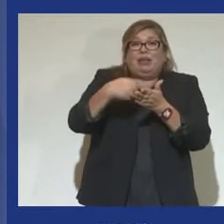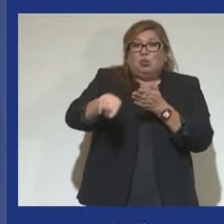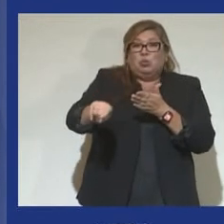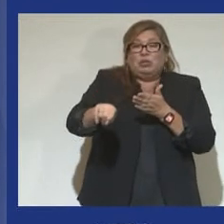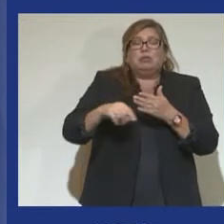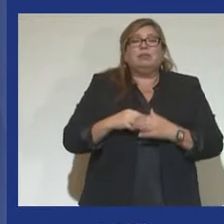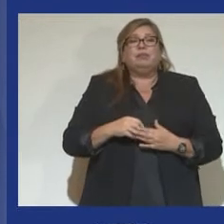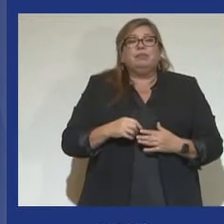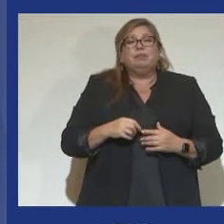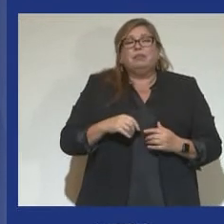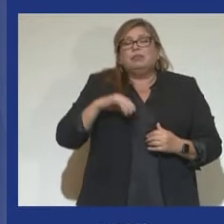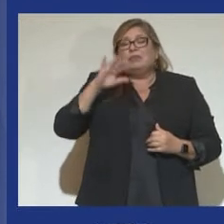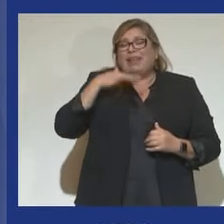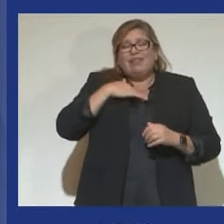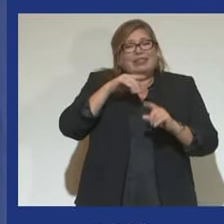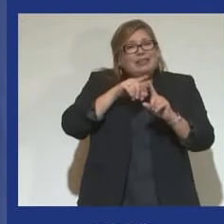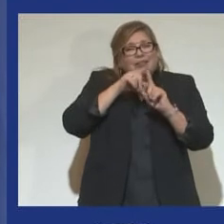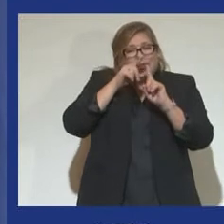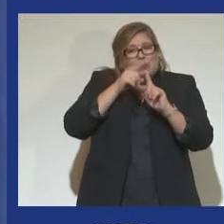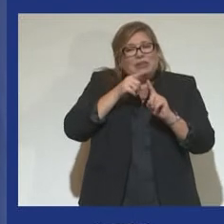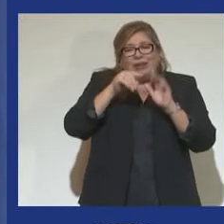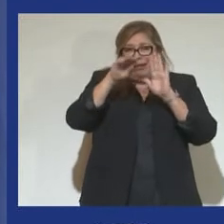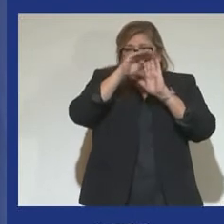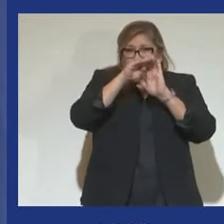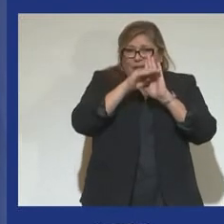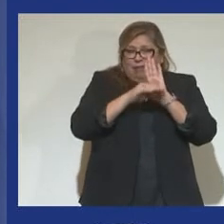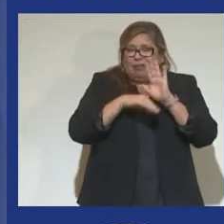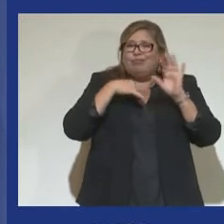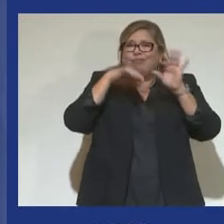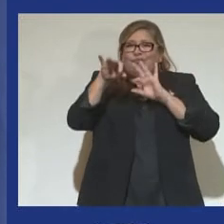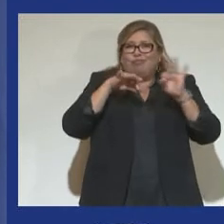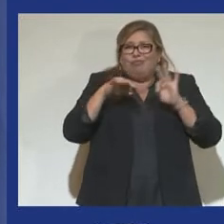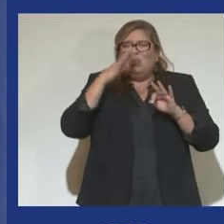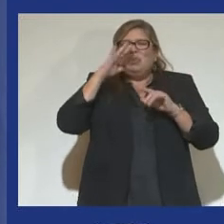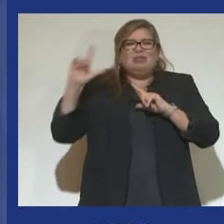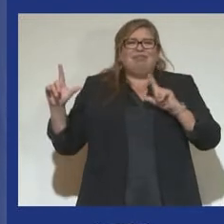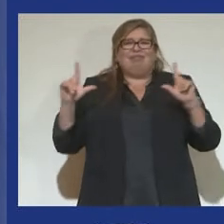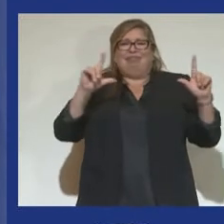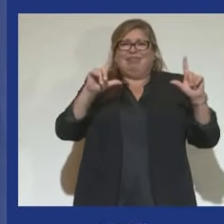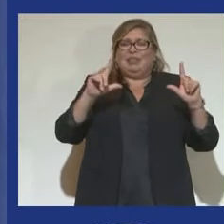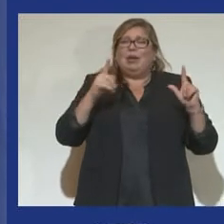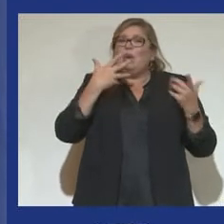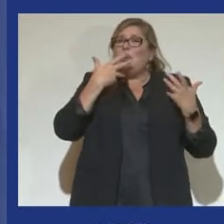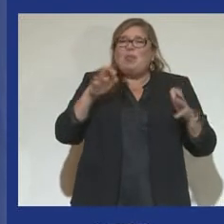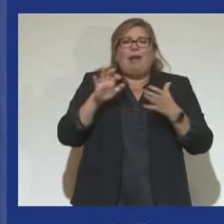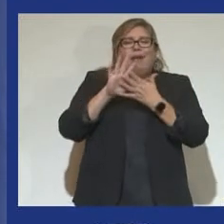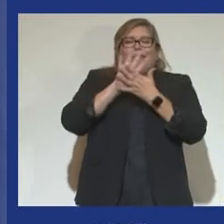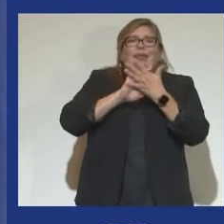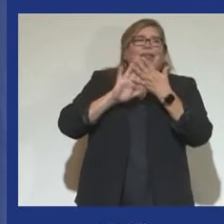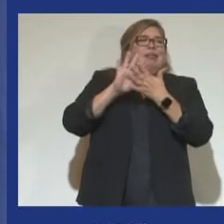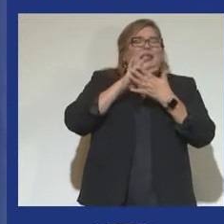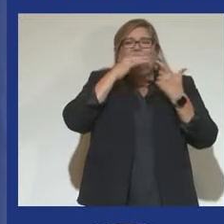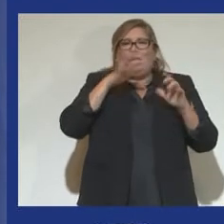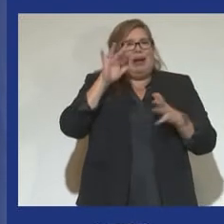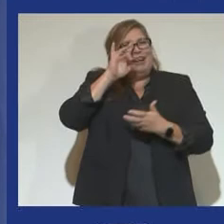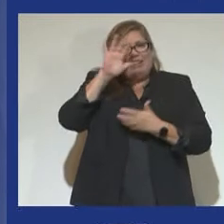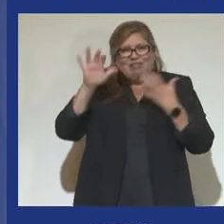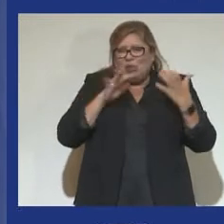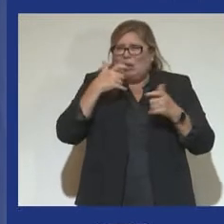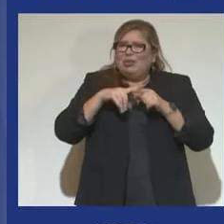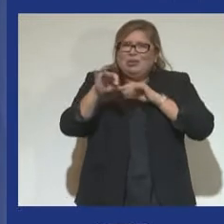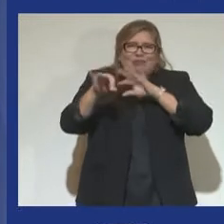semana específicamente los reglamentos específicos fueron presentados en la transparencia no hay ninguna ambigüedad ni